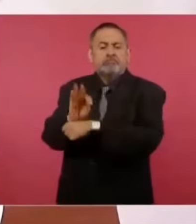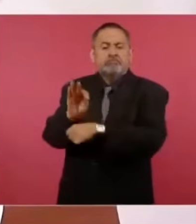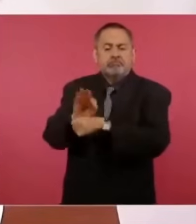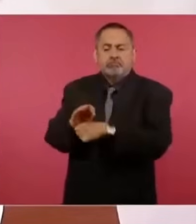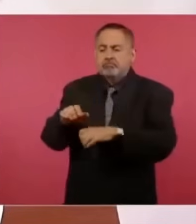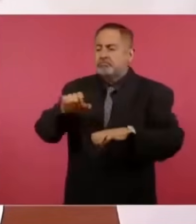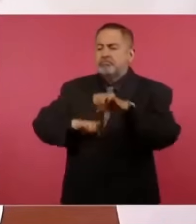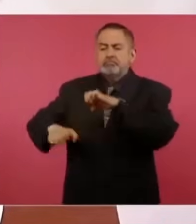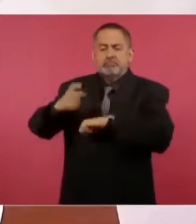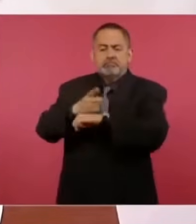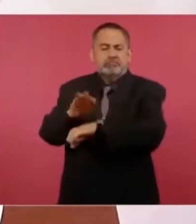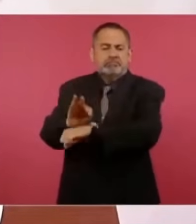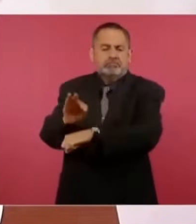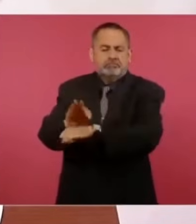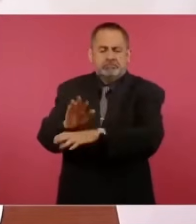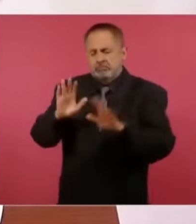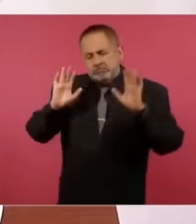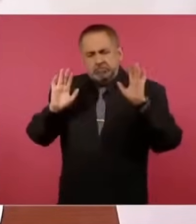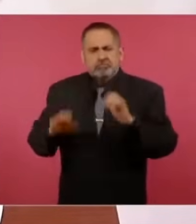embajada.